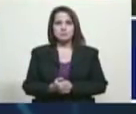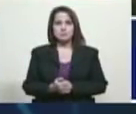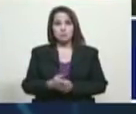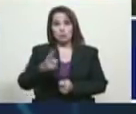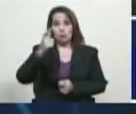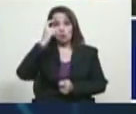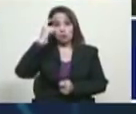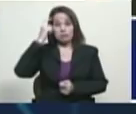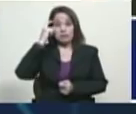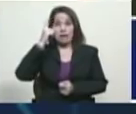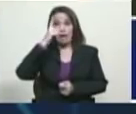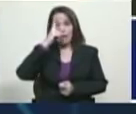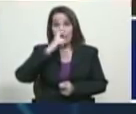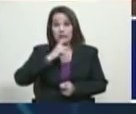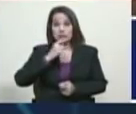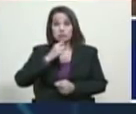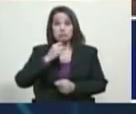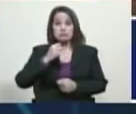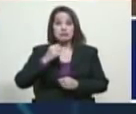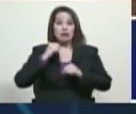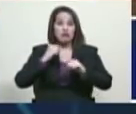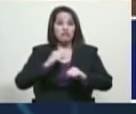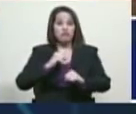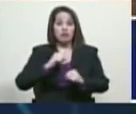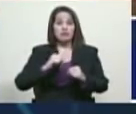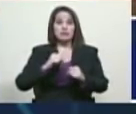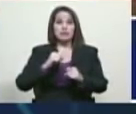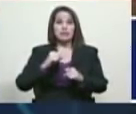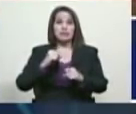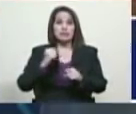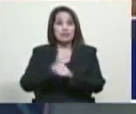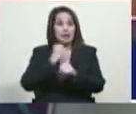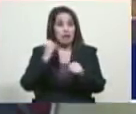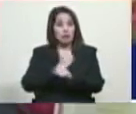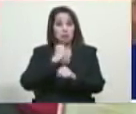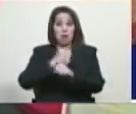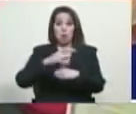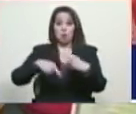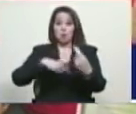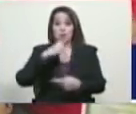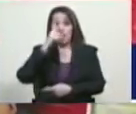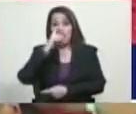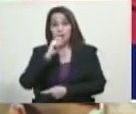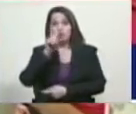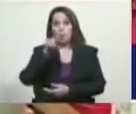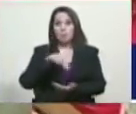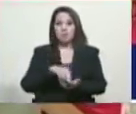extraordinario año de parto revolucionario, el año 2003.